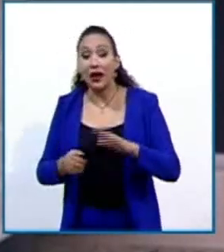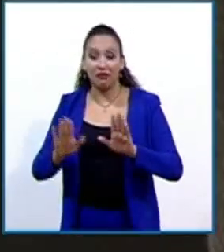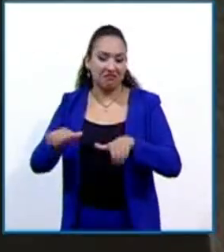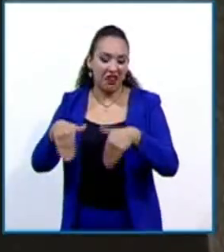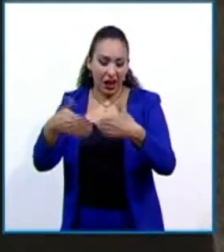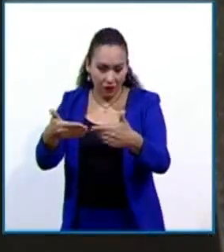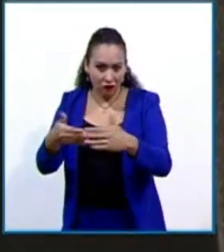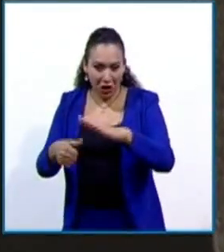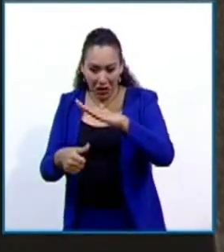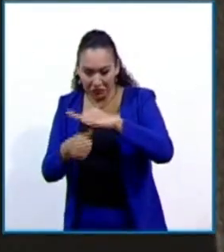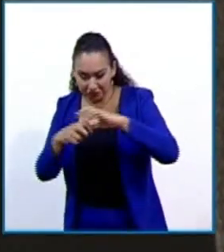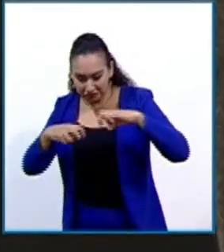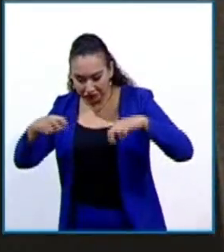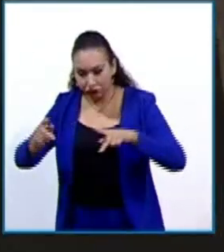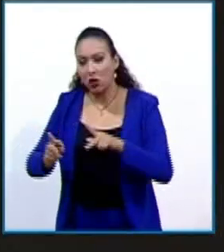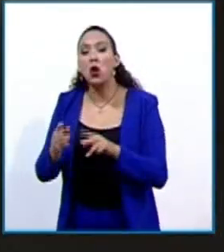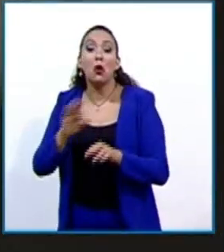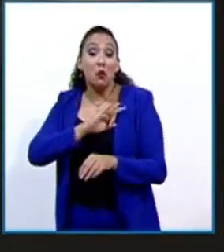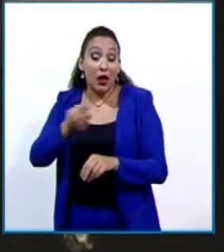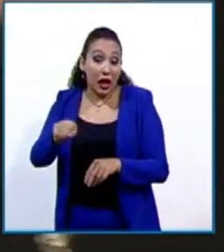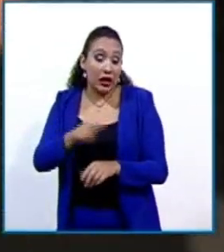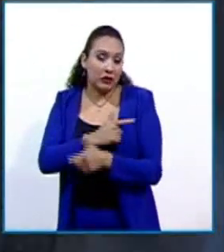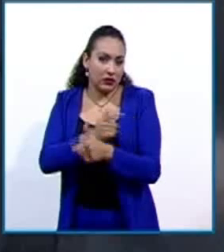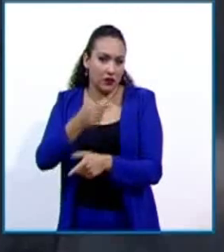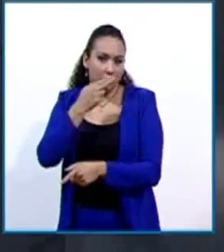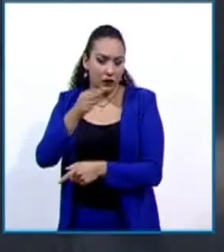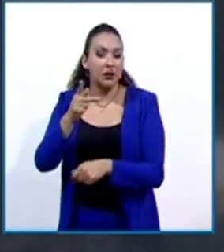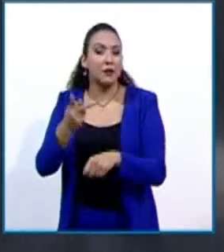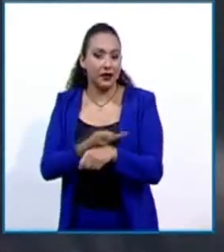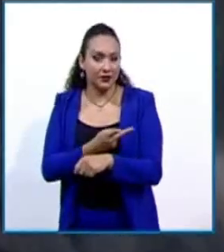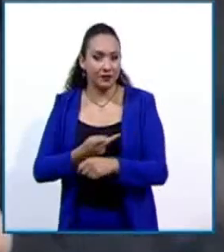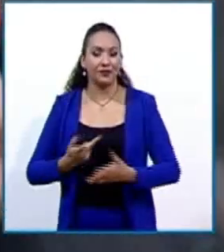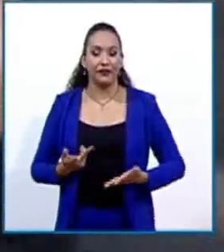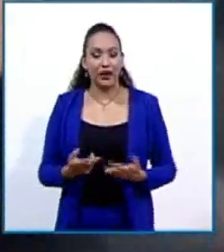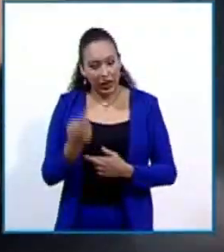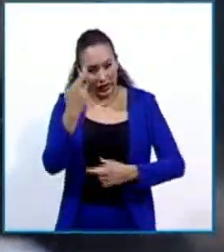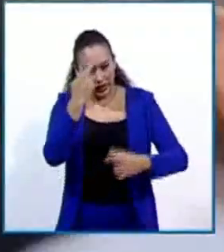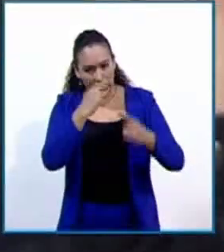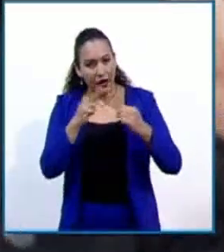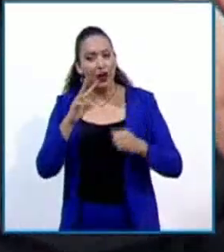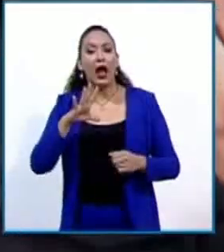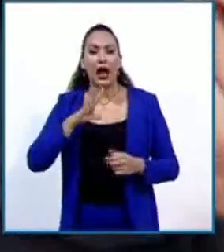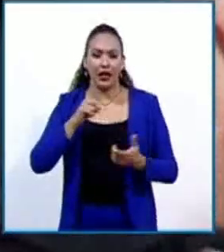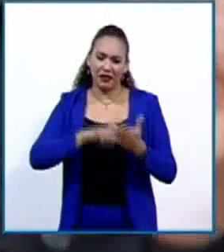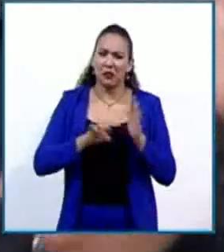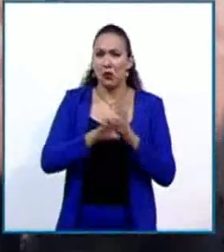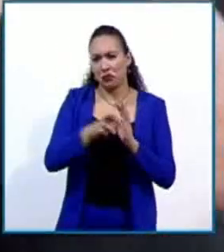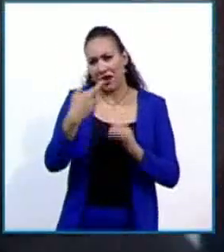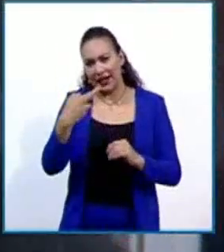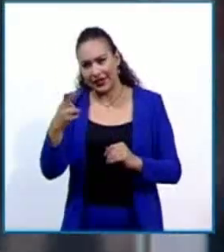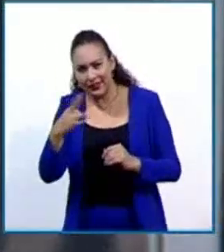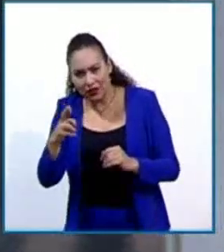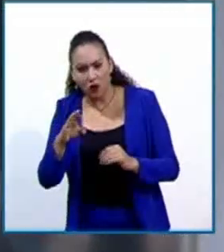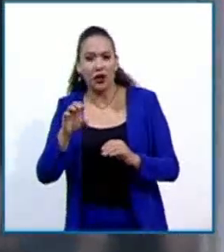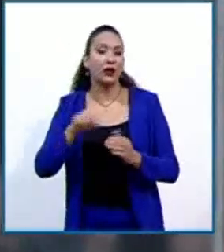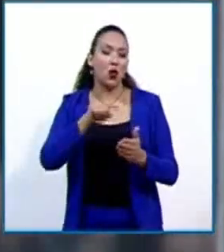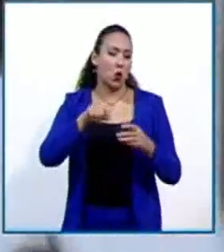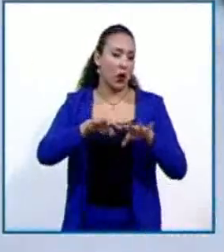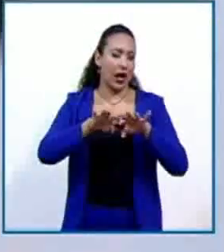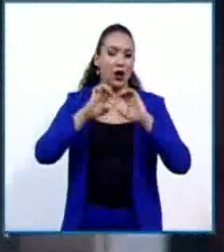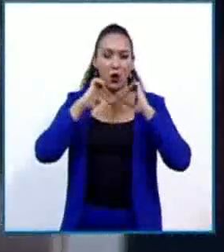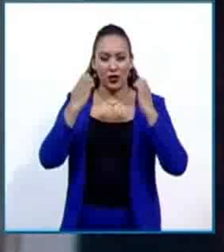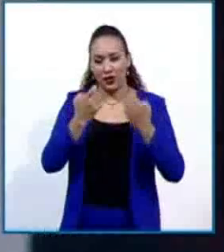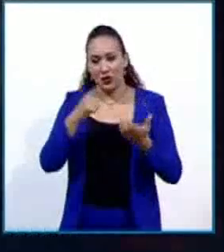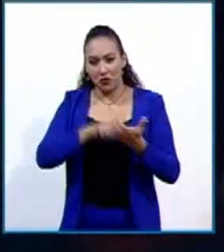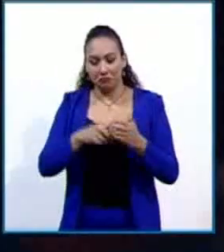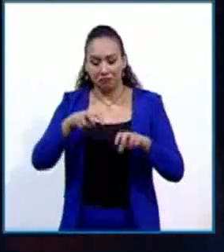General para el Control del Tabaco regula las premisas esenciales de las zonas exclusivas para fumar, mismas que deben ubicarse